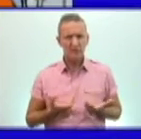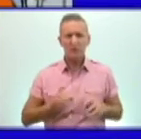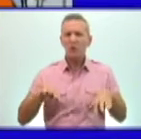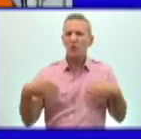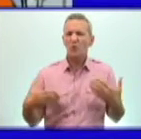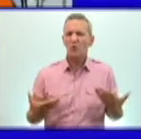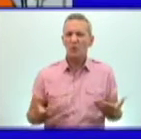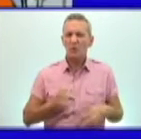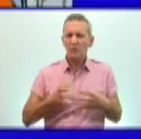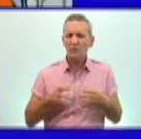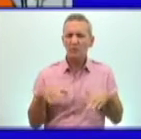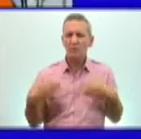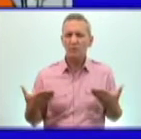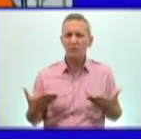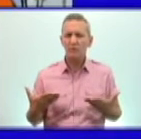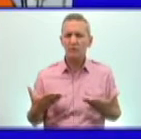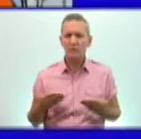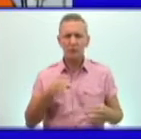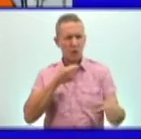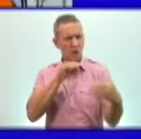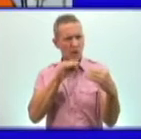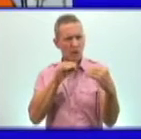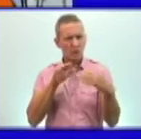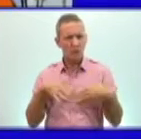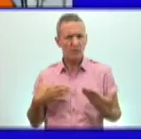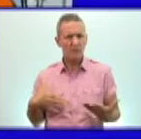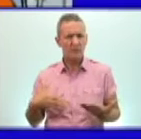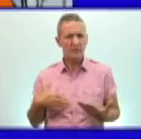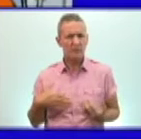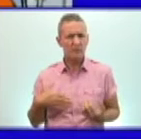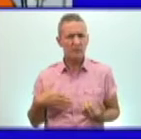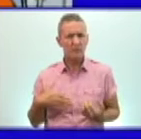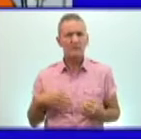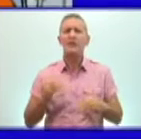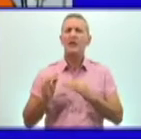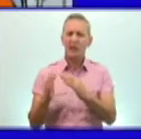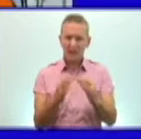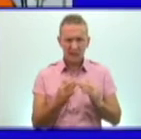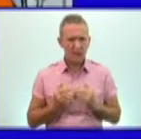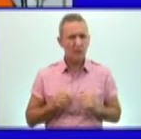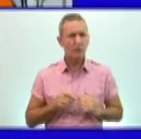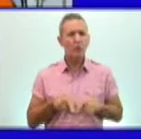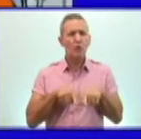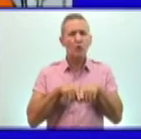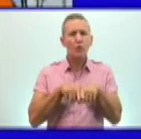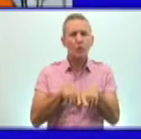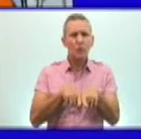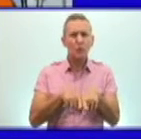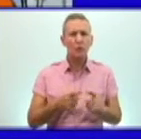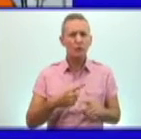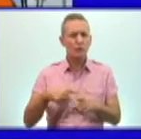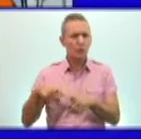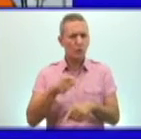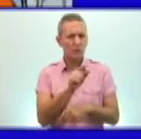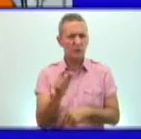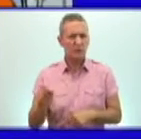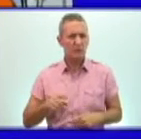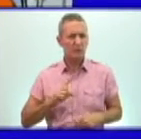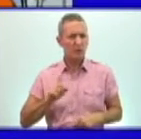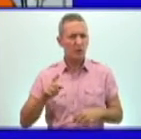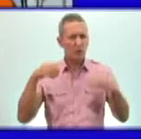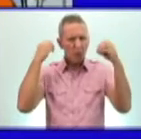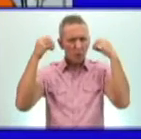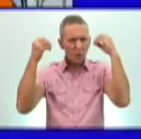eso en el marco de nuestra conversación, en el plano de la comunidad, con aquellos que no razonan, no sienten o